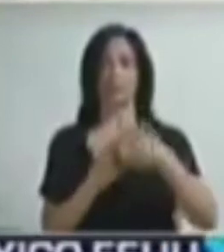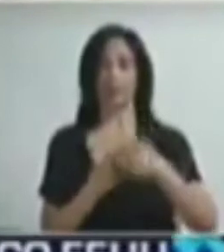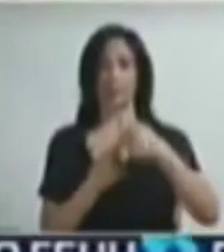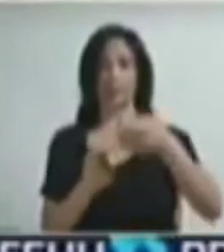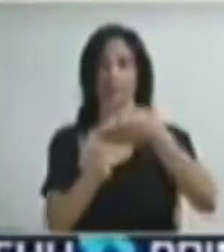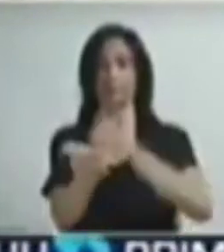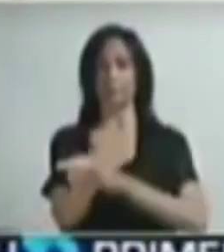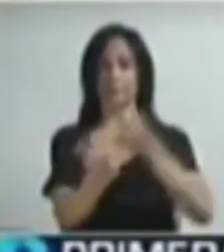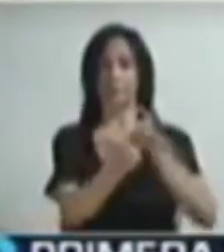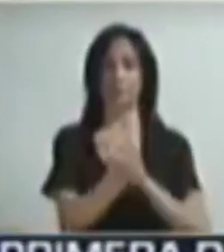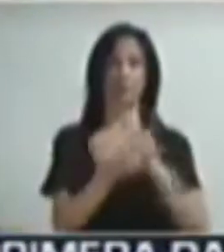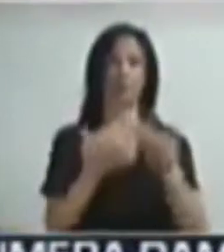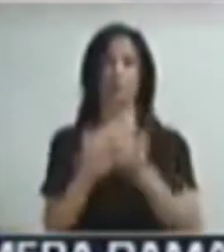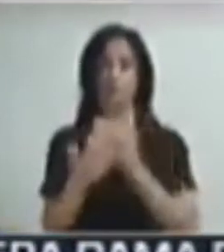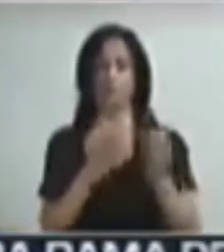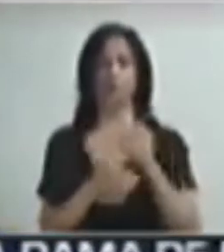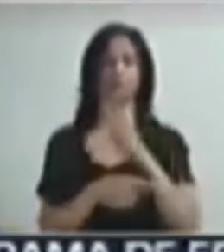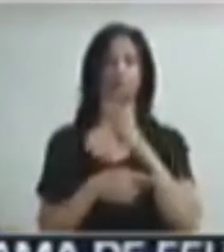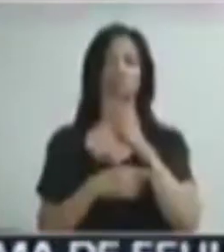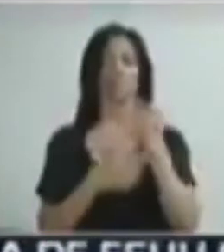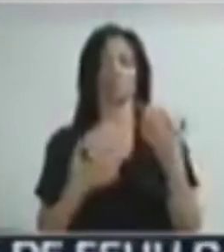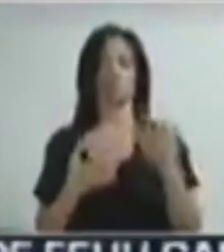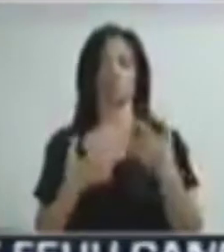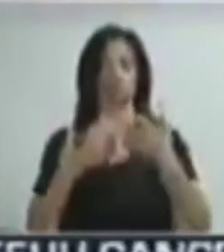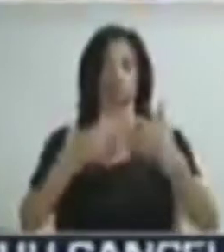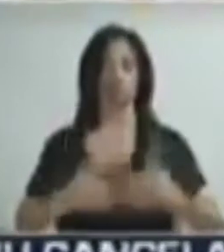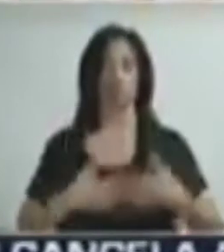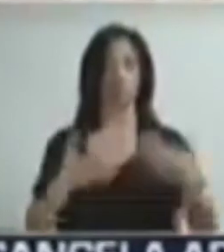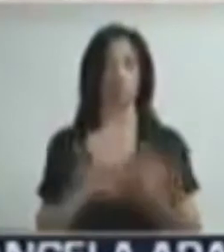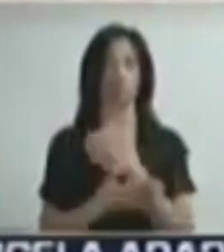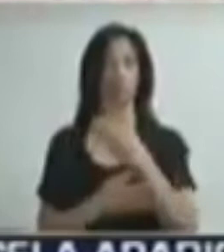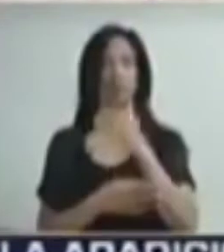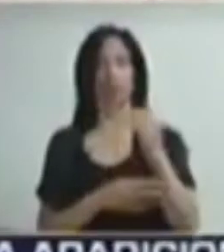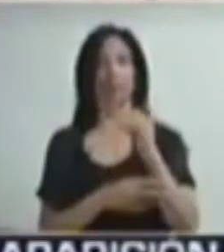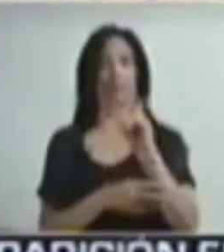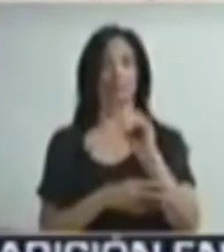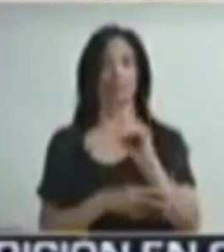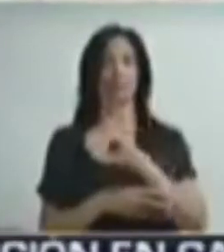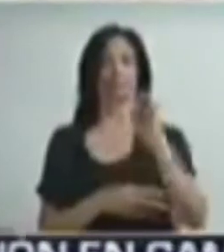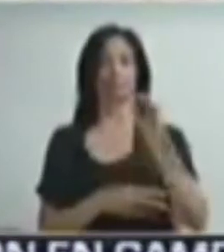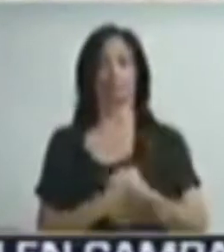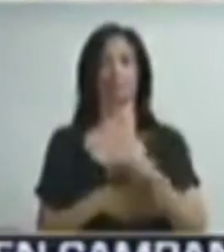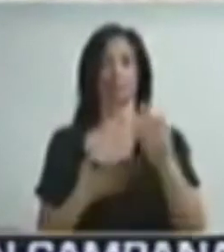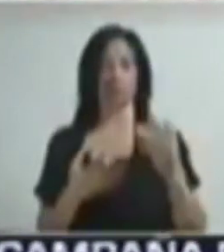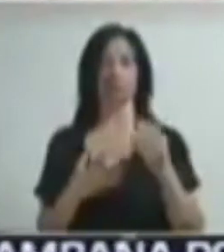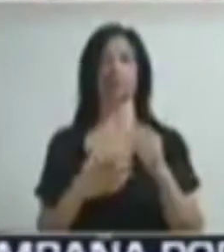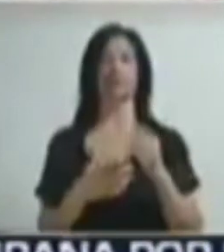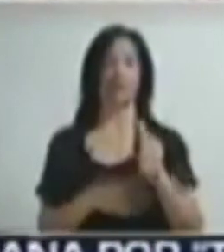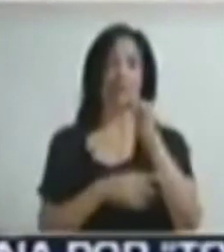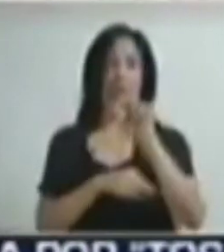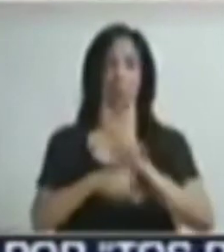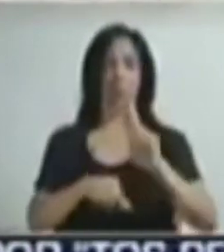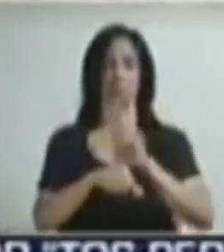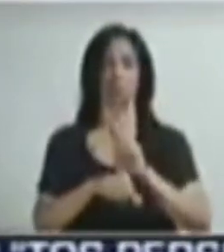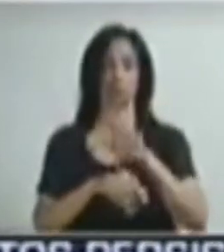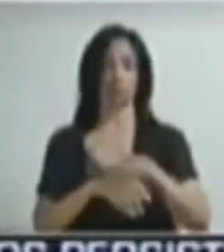de la sequía, con dos bombas nuevas espera recuperar más del 70% del agua utilizada en estas